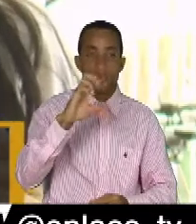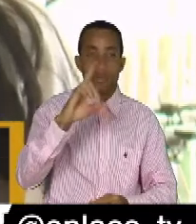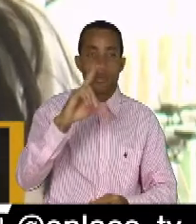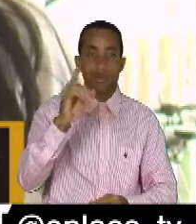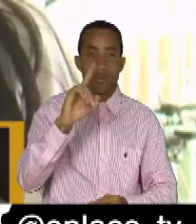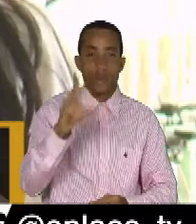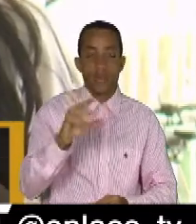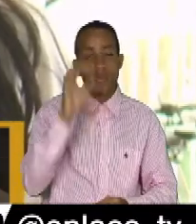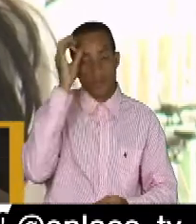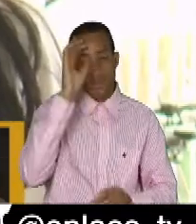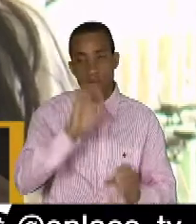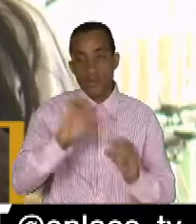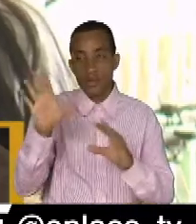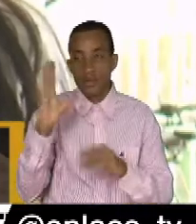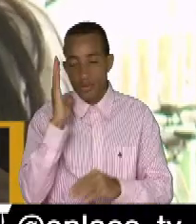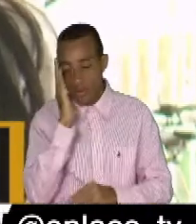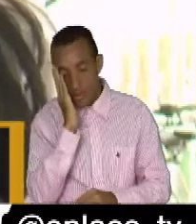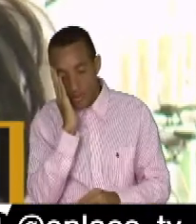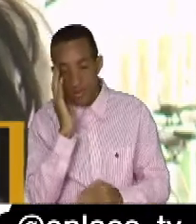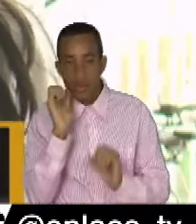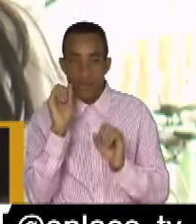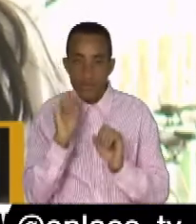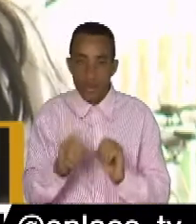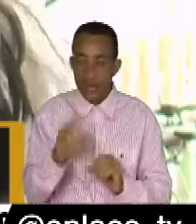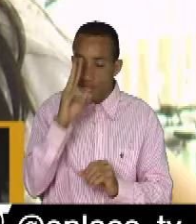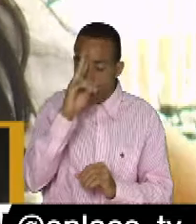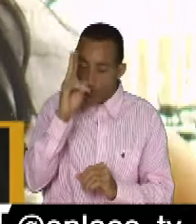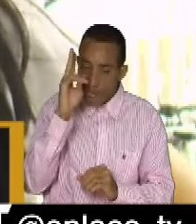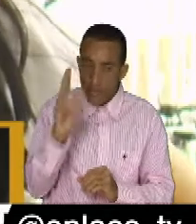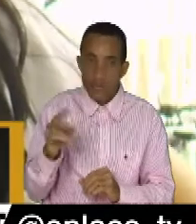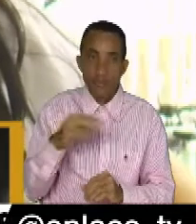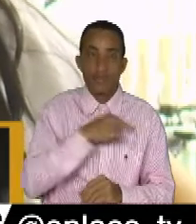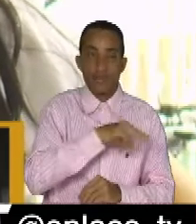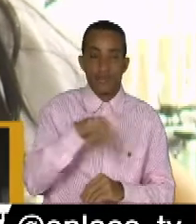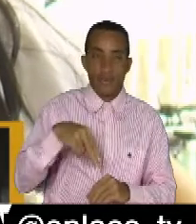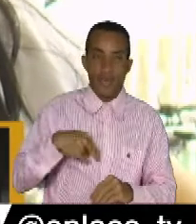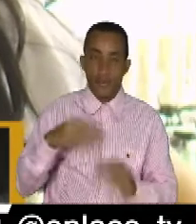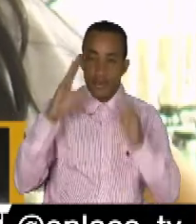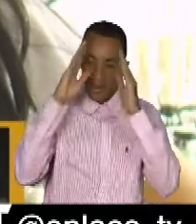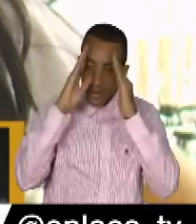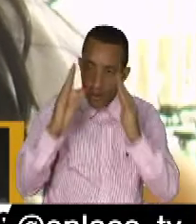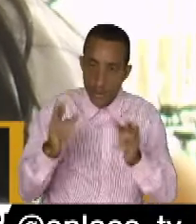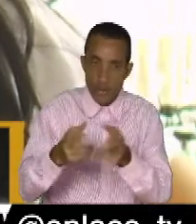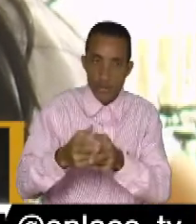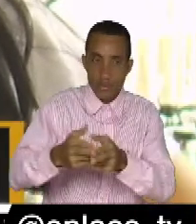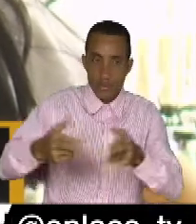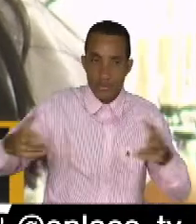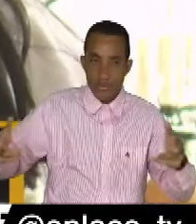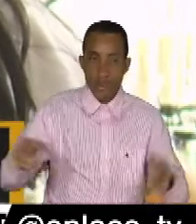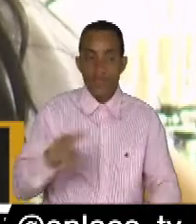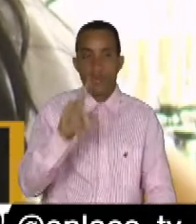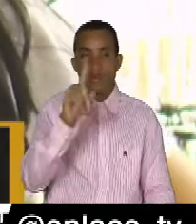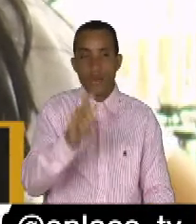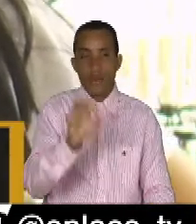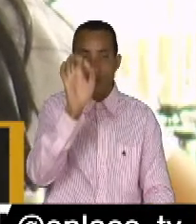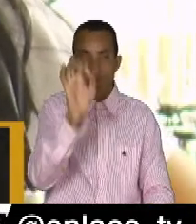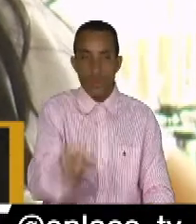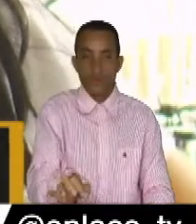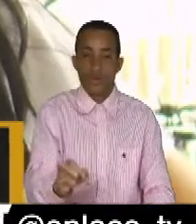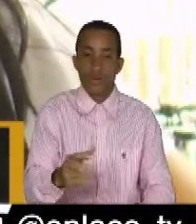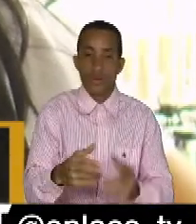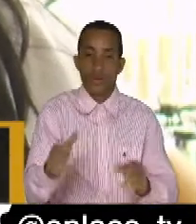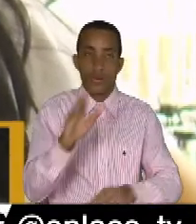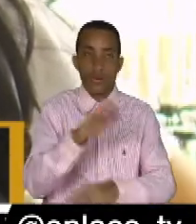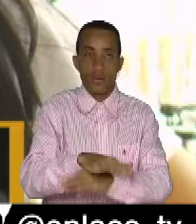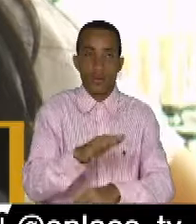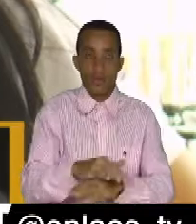albergue para que puedan tener un trato digno. Nosotros, por supuesto, estaremos ampliando esta información en nuestra emisión de las 6 en punto de la tarde. Es un informe de